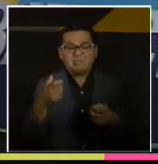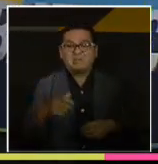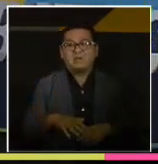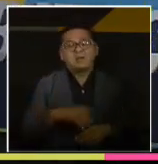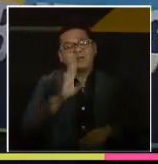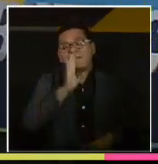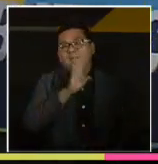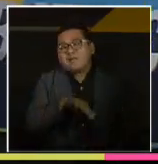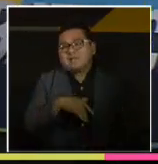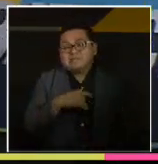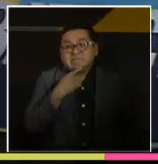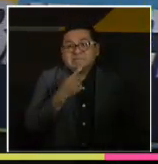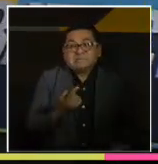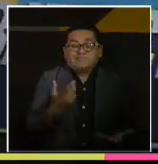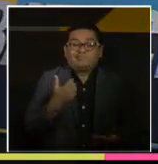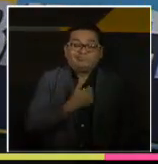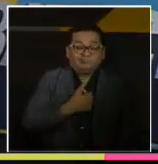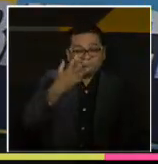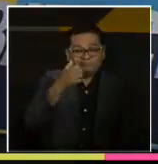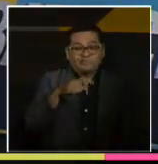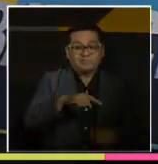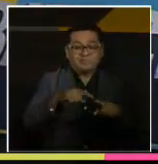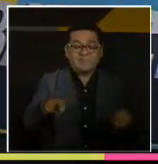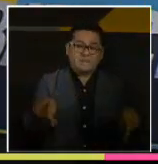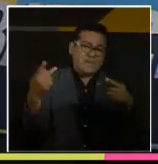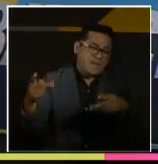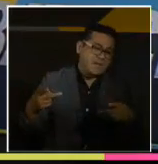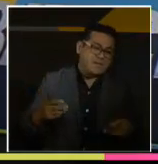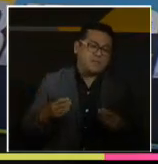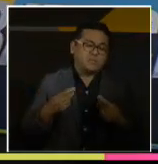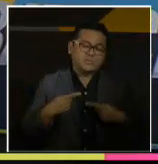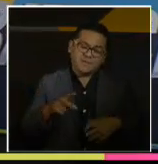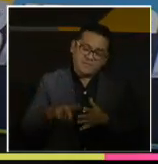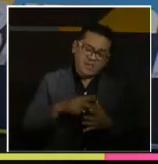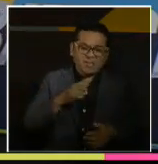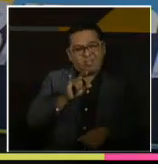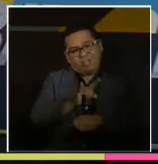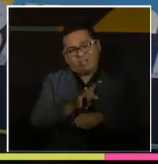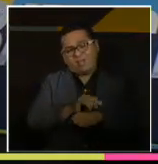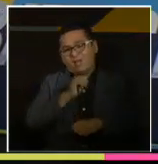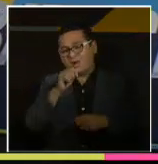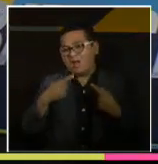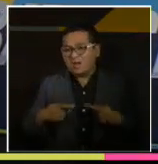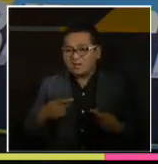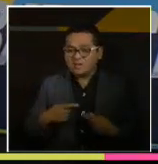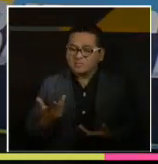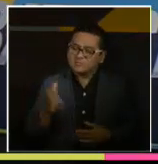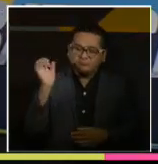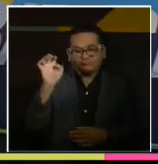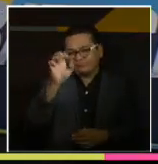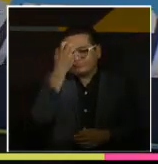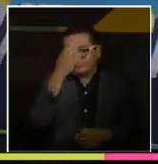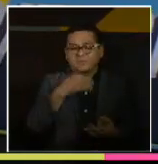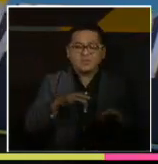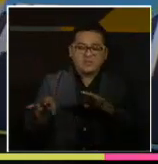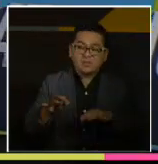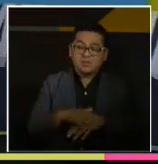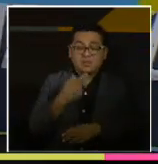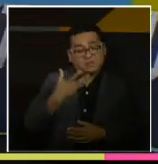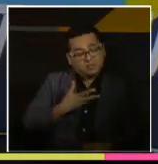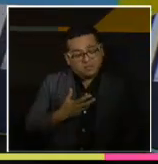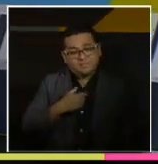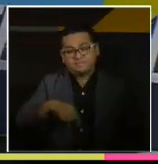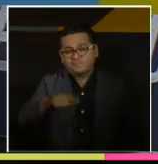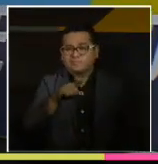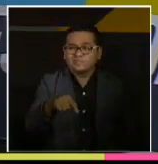y lamentablemente muchas tierras ejidales se están vendiendo, muchas veces engañando a la gente que las tiene para trabajar. Tenemos que